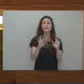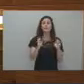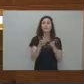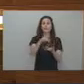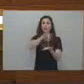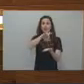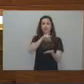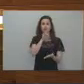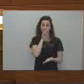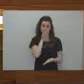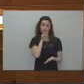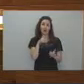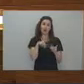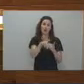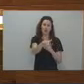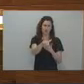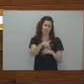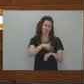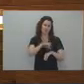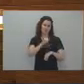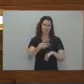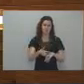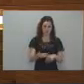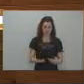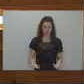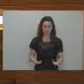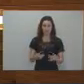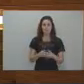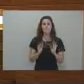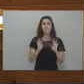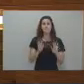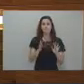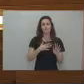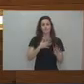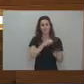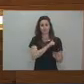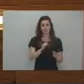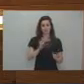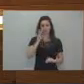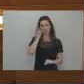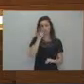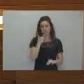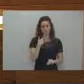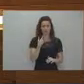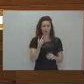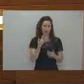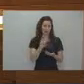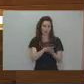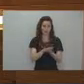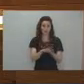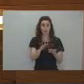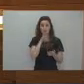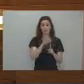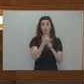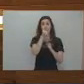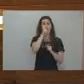programática. Tendremos, insisto, tiempo, no pasa nada, pero me gustaría señalarlo, porque para que pasase lo que pasó en